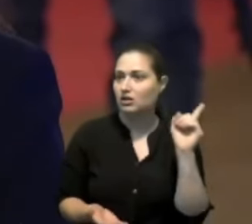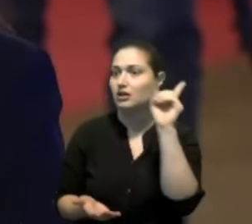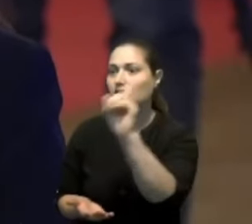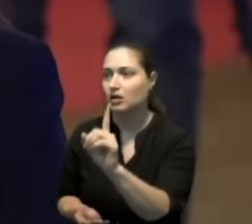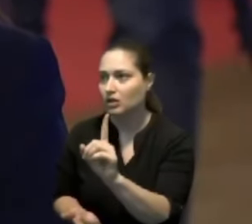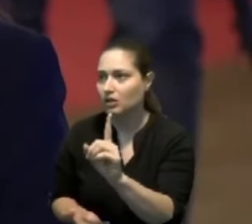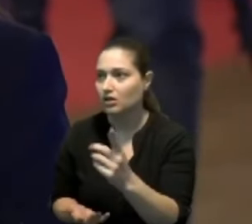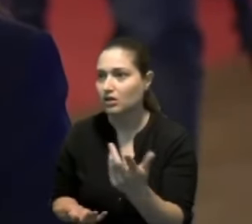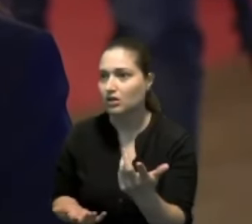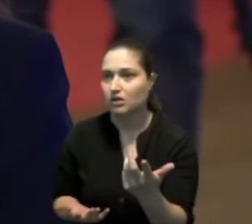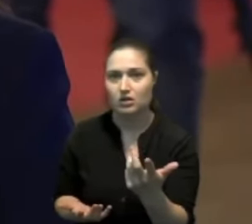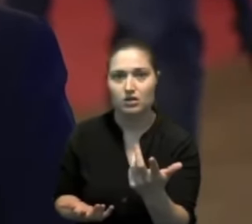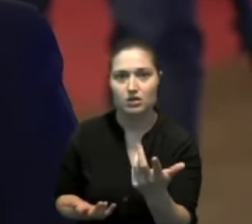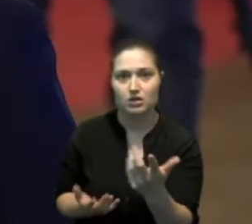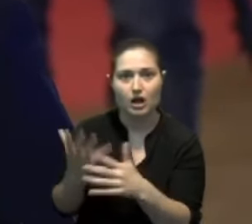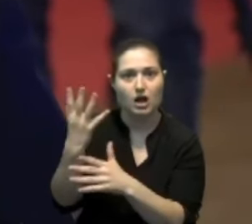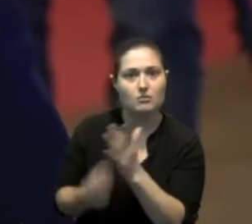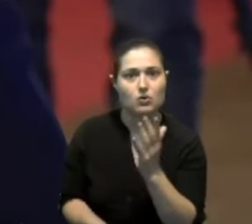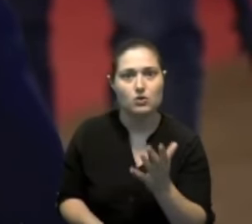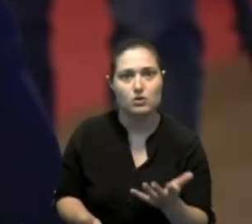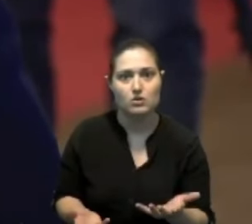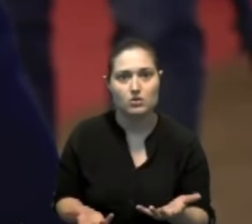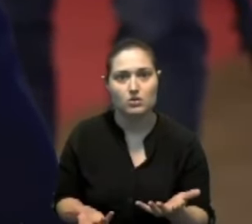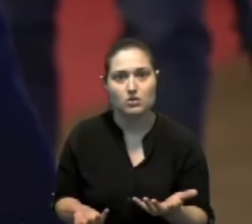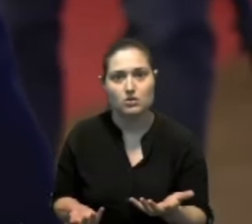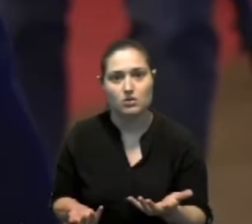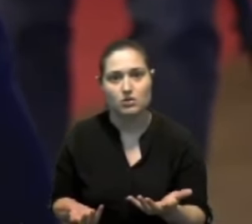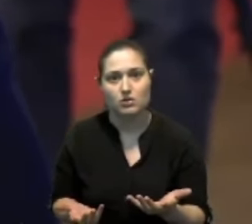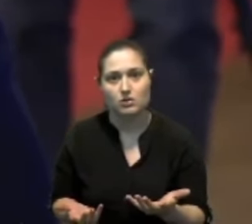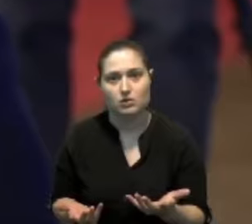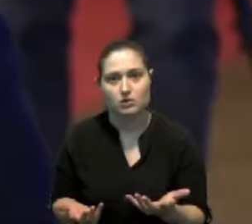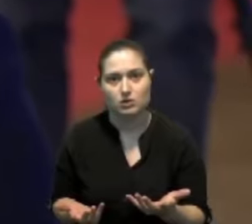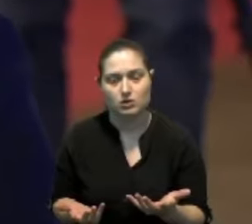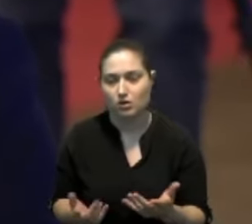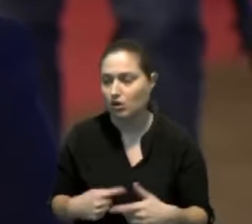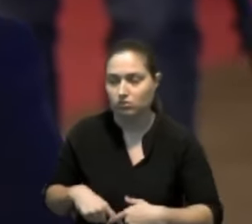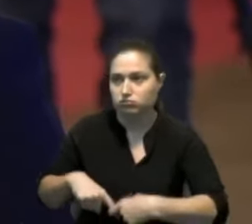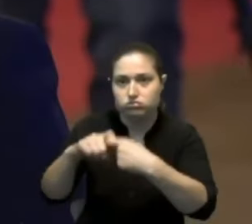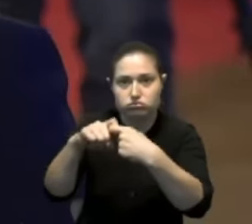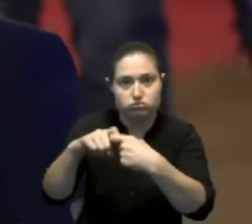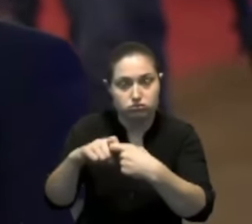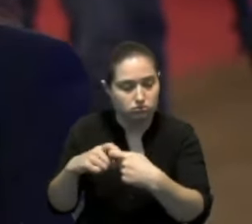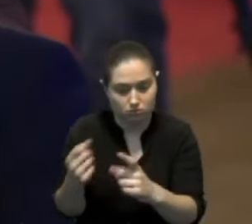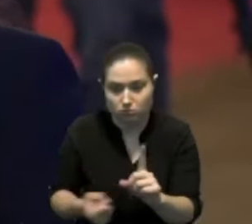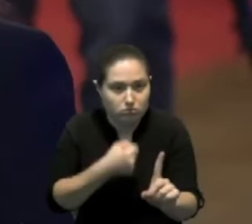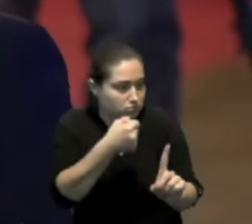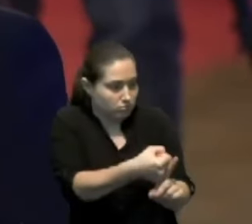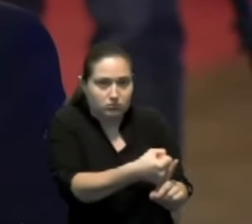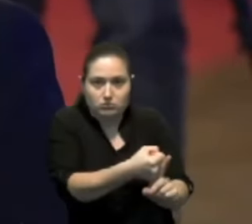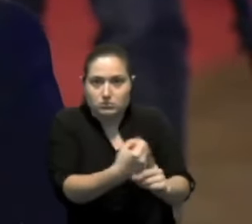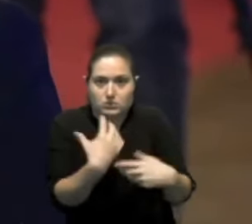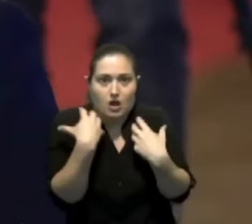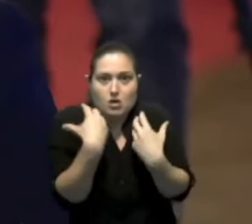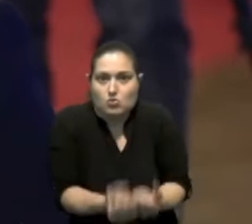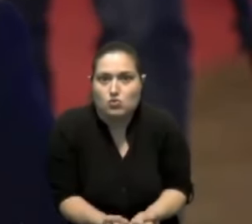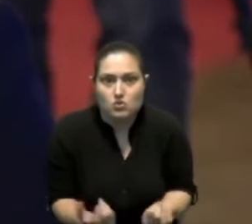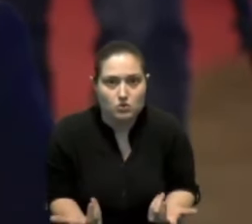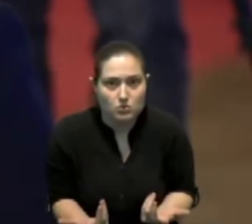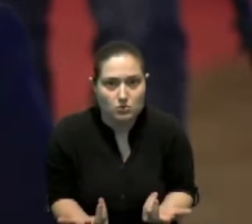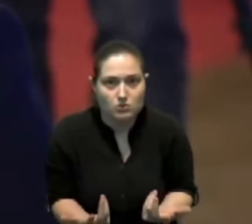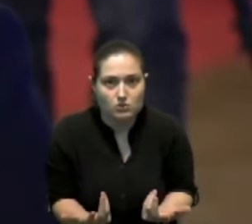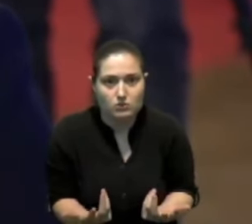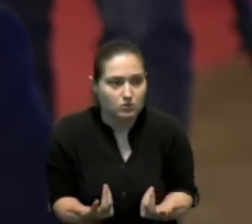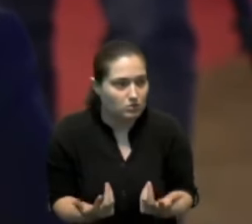tarde al tratamiento y luego que se le suspenda por algún tiempo lo que afecta no solamente su calidad de vida sino incluso su vida